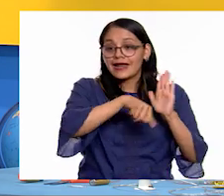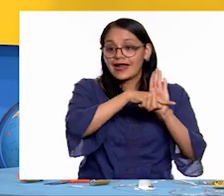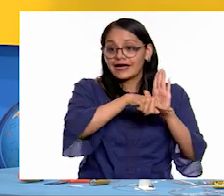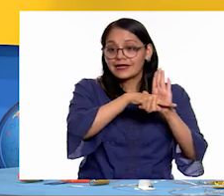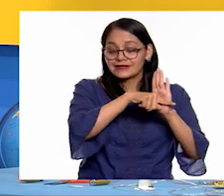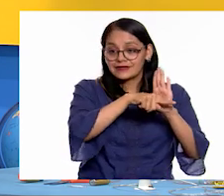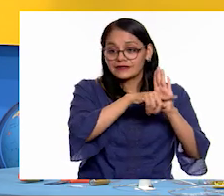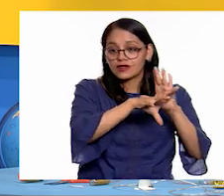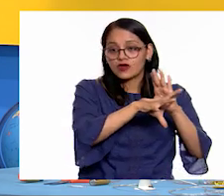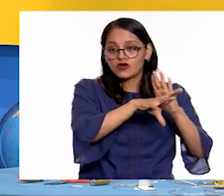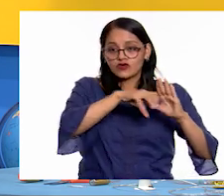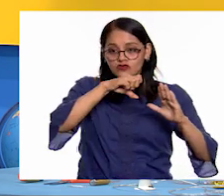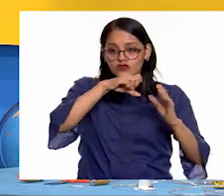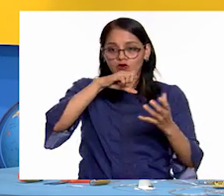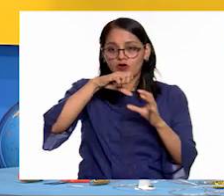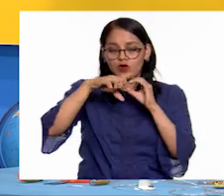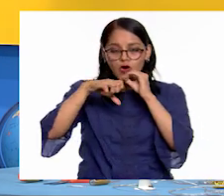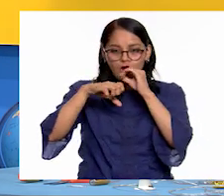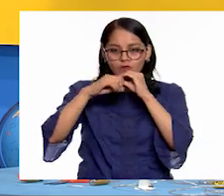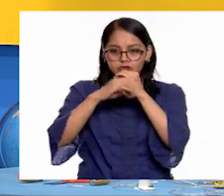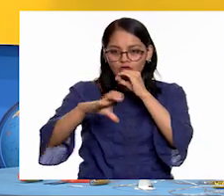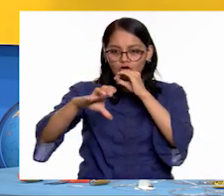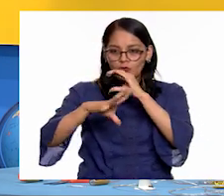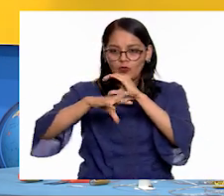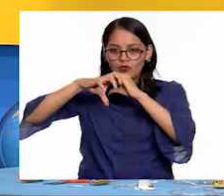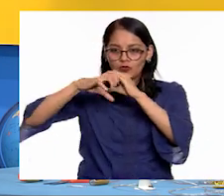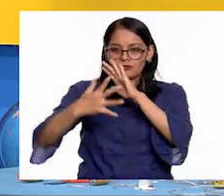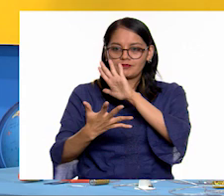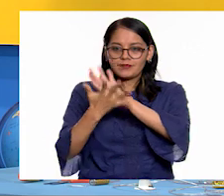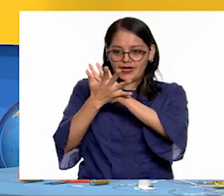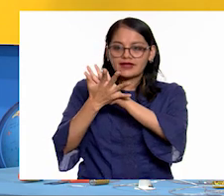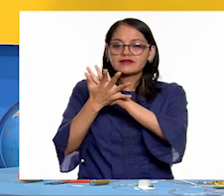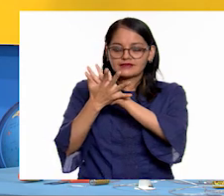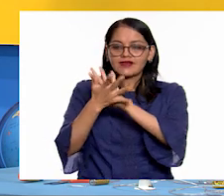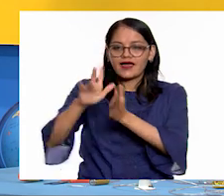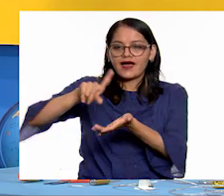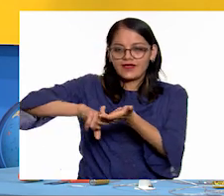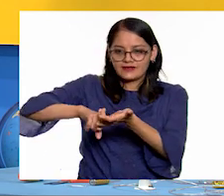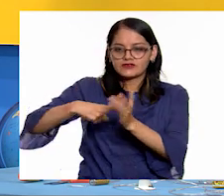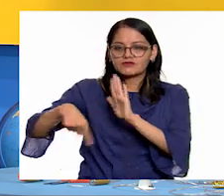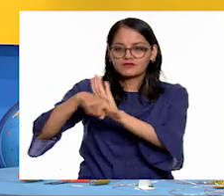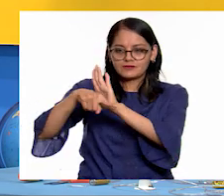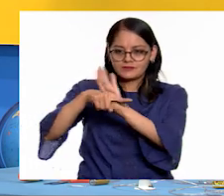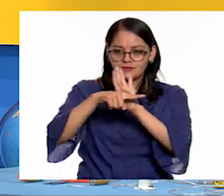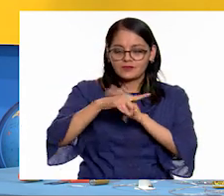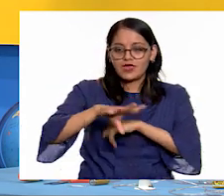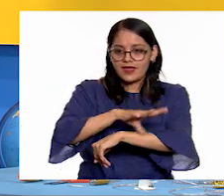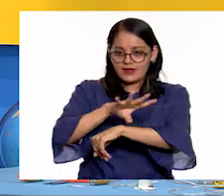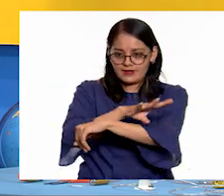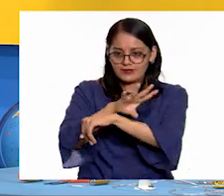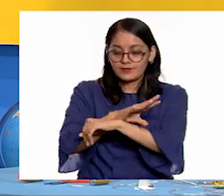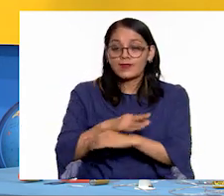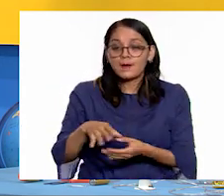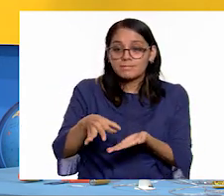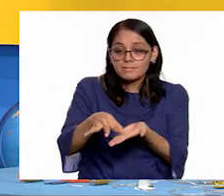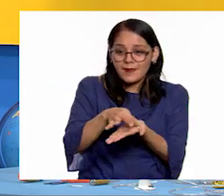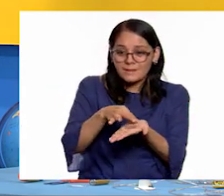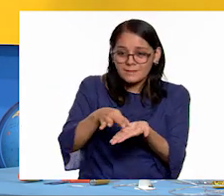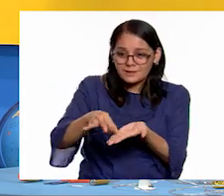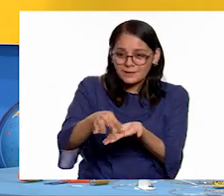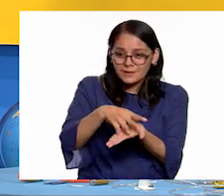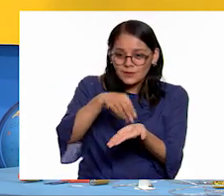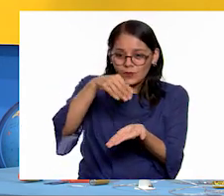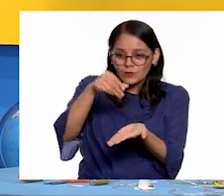se adhieren al globo o a la regla y quedan con exceso de carga negativa. Los papelitos o el confeti tienen una leve